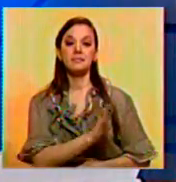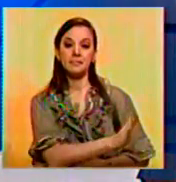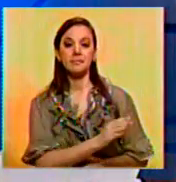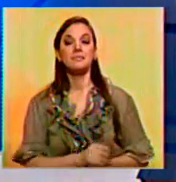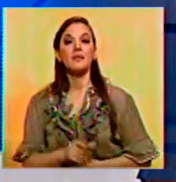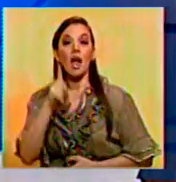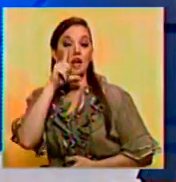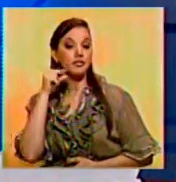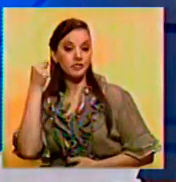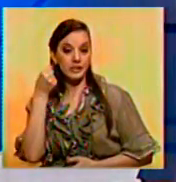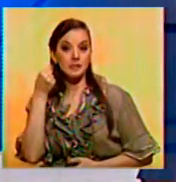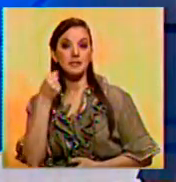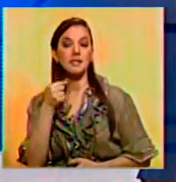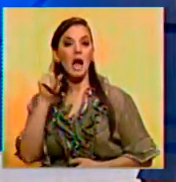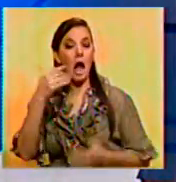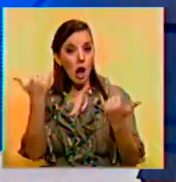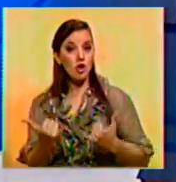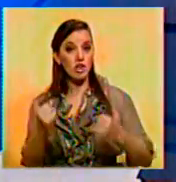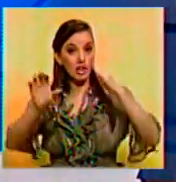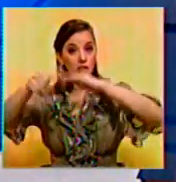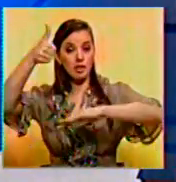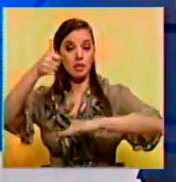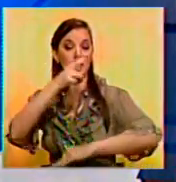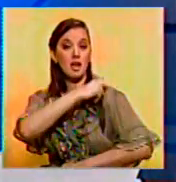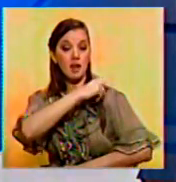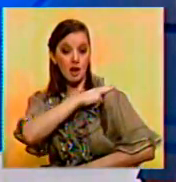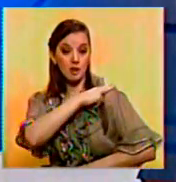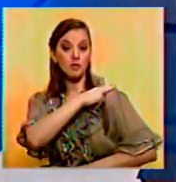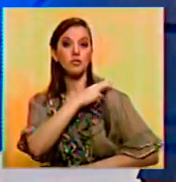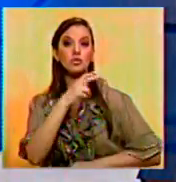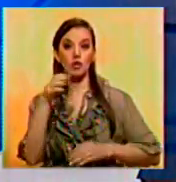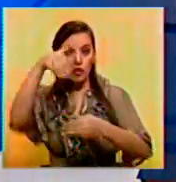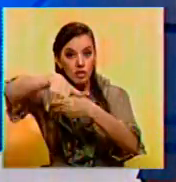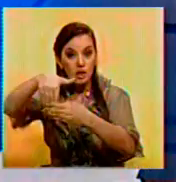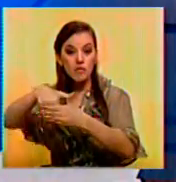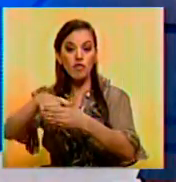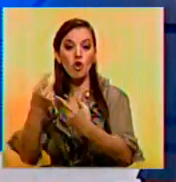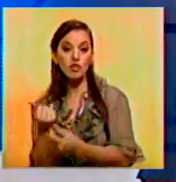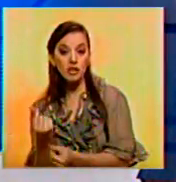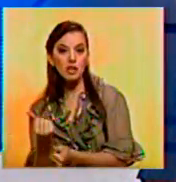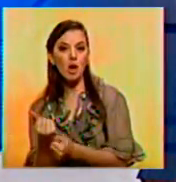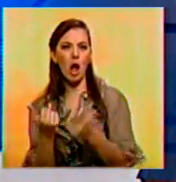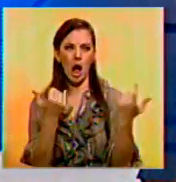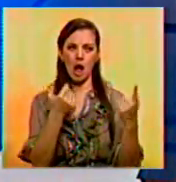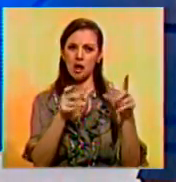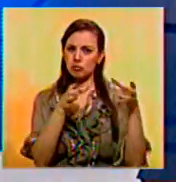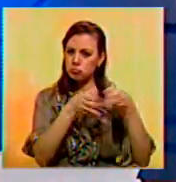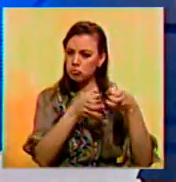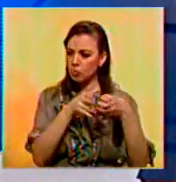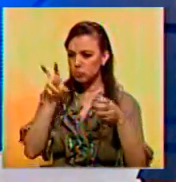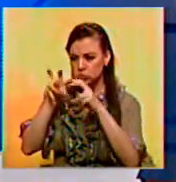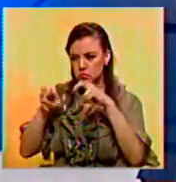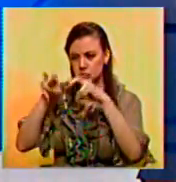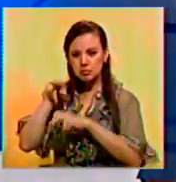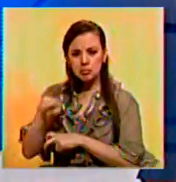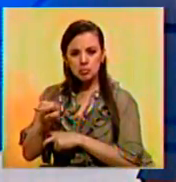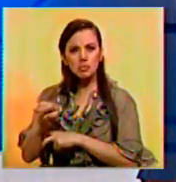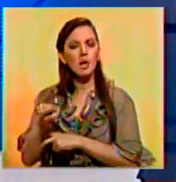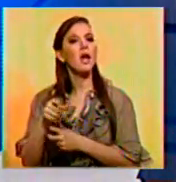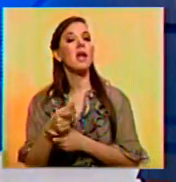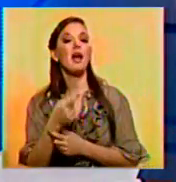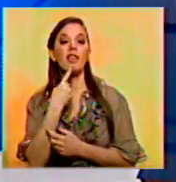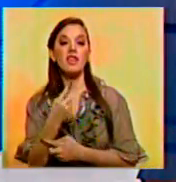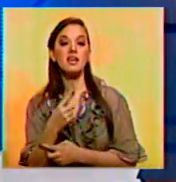en Francia la actual directora del fondo monetario internacional christin lagar es investigada formalmente por negligencia en el arbitraje del